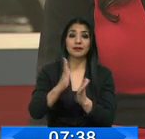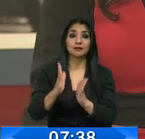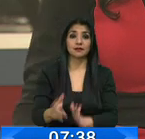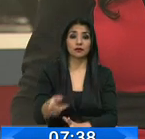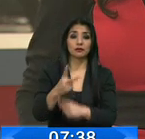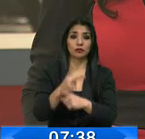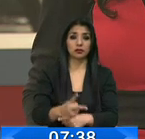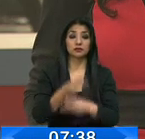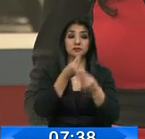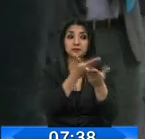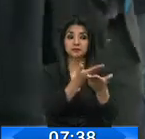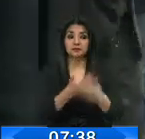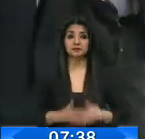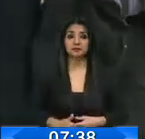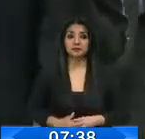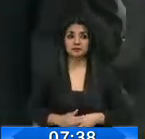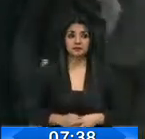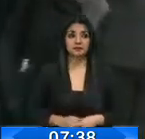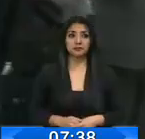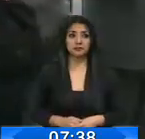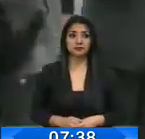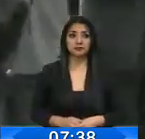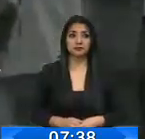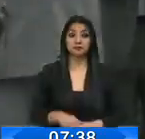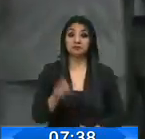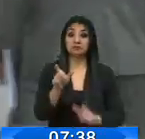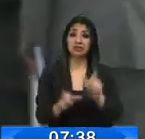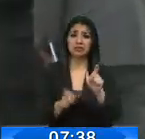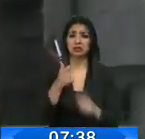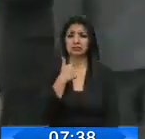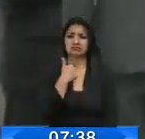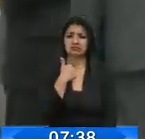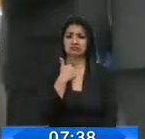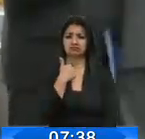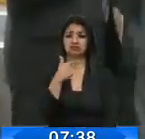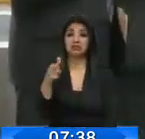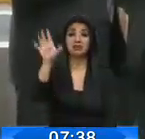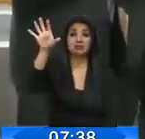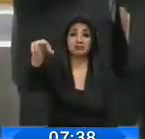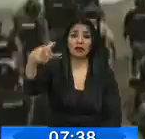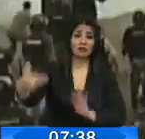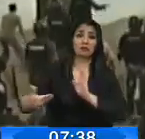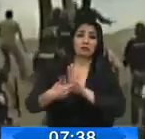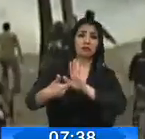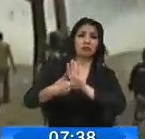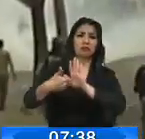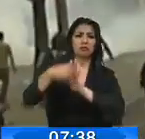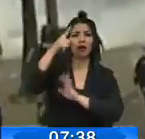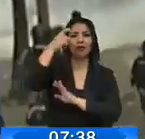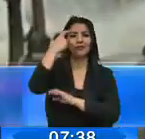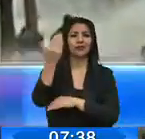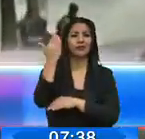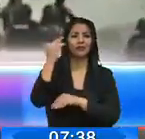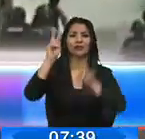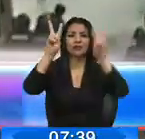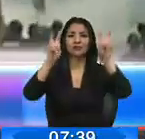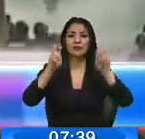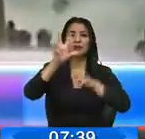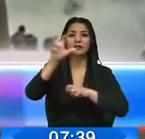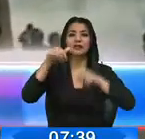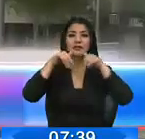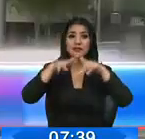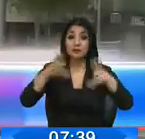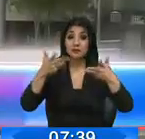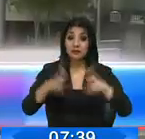protegido. Varias personas que afirman ser víctimas del aparato estatal durante la administración del gobierno anterior por el caso denominado